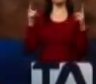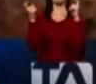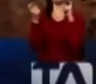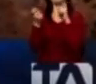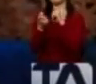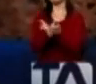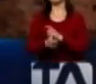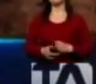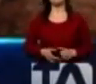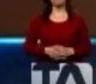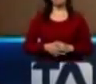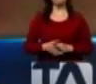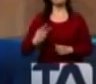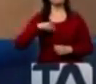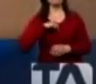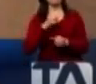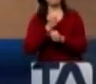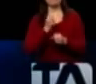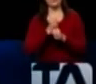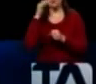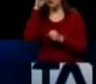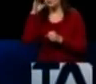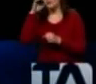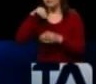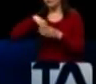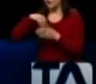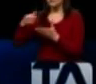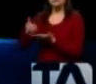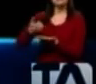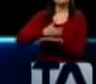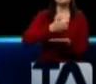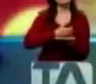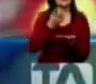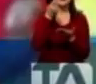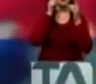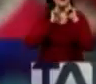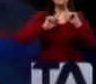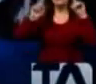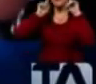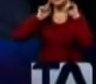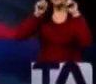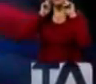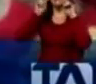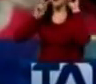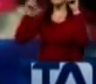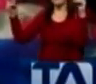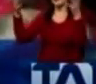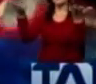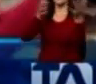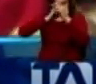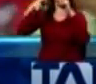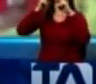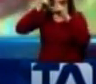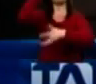Decidimos hacer de todo para buscar recursos, para buscar dinero y para dar visibilidad, para que se nos conozca y para que todo el